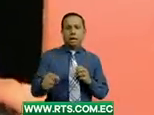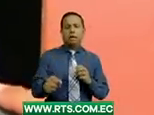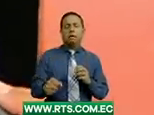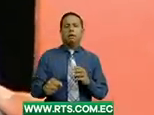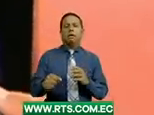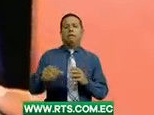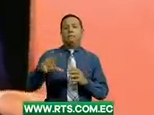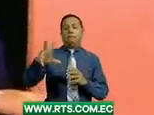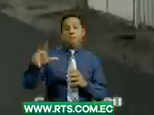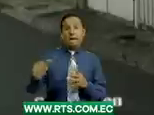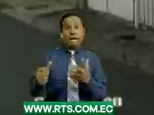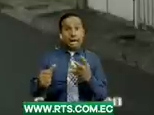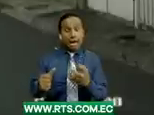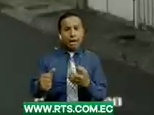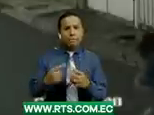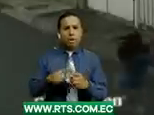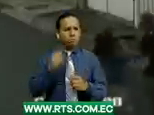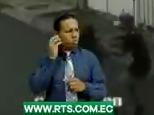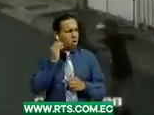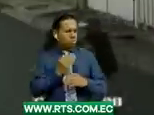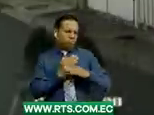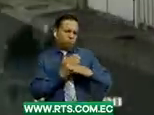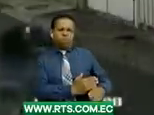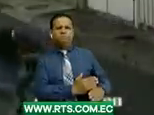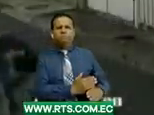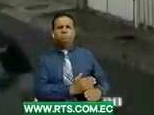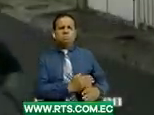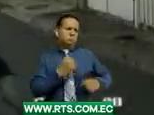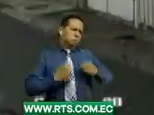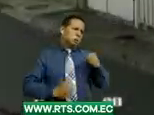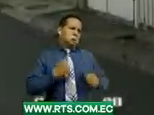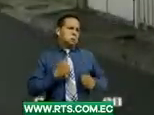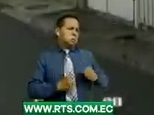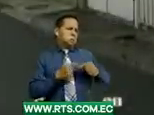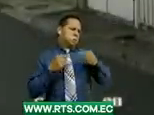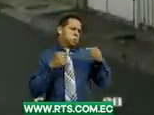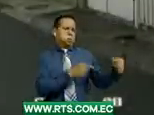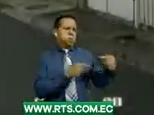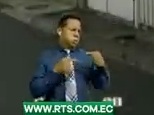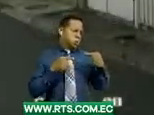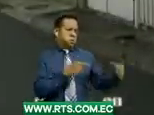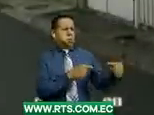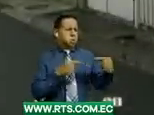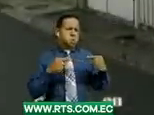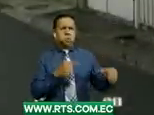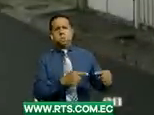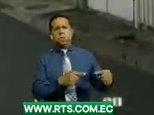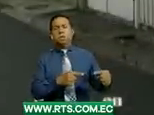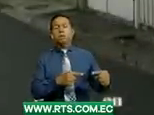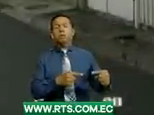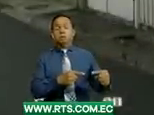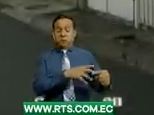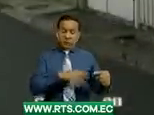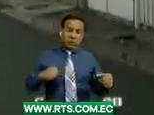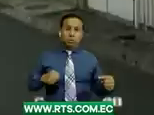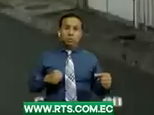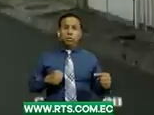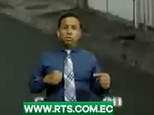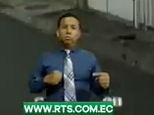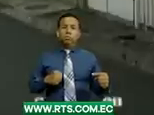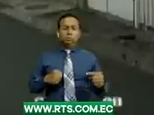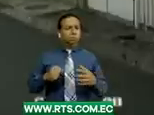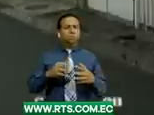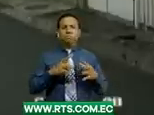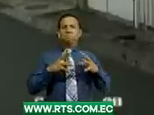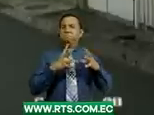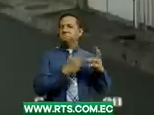le quiso quitar el celular. Pero ella no se dejó, incluso hasta media calle salió forzajeando con él, pero no se le llevó el celular, porque incluso ella nos dijo que no se le